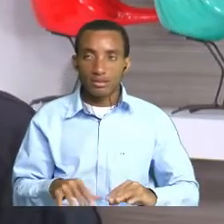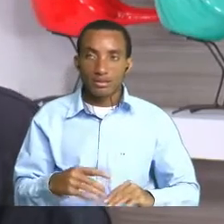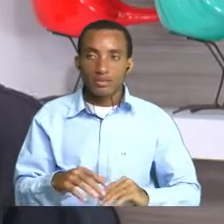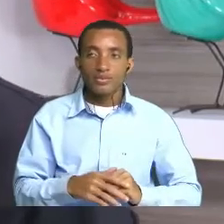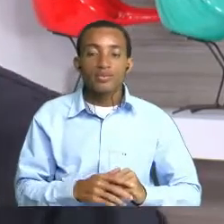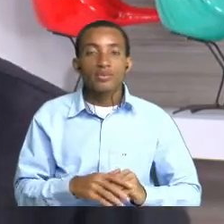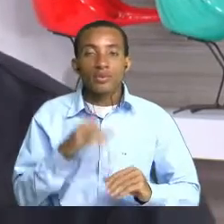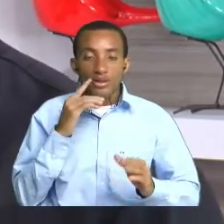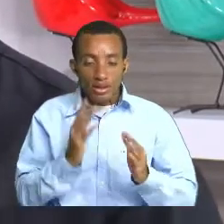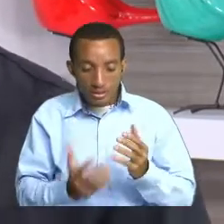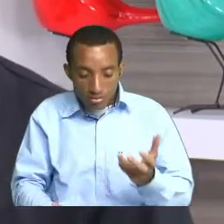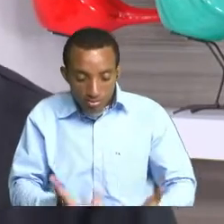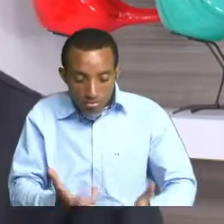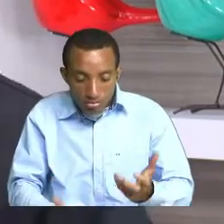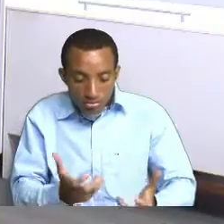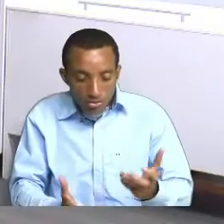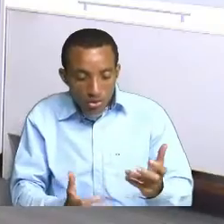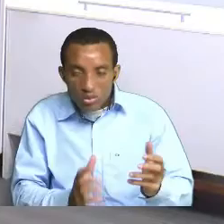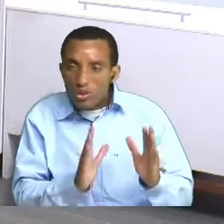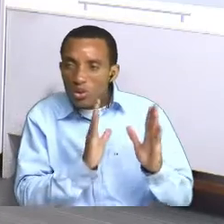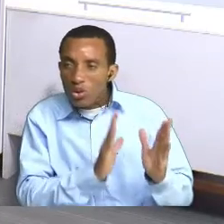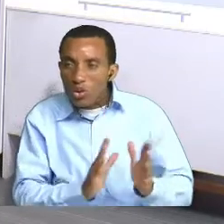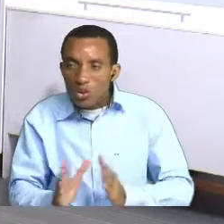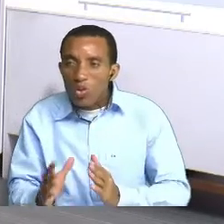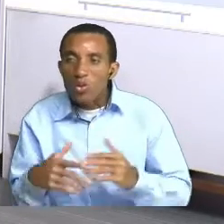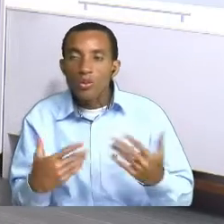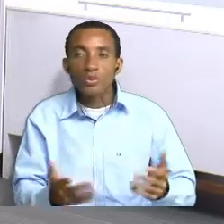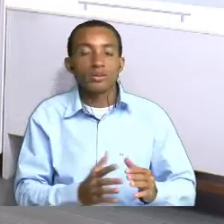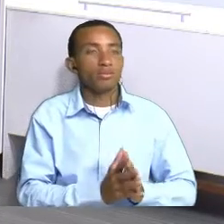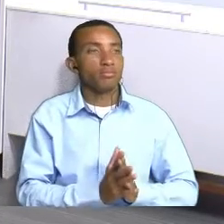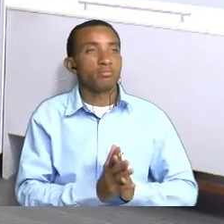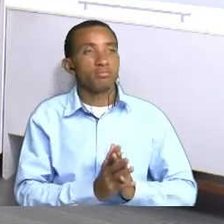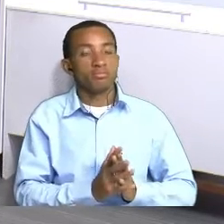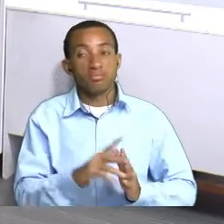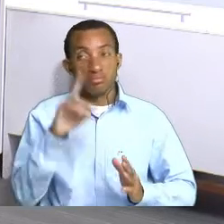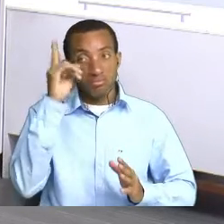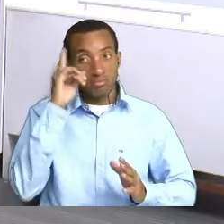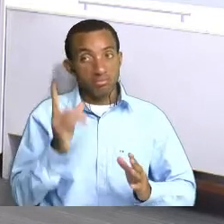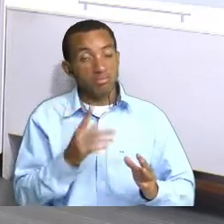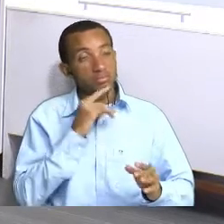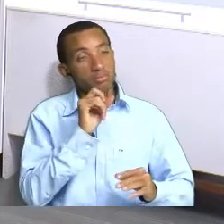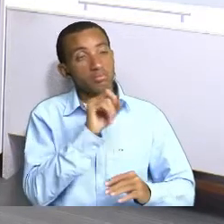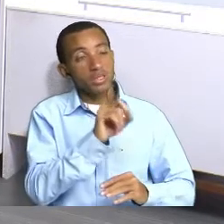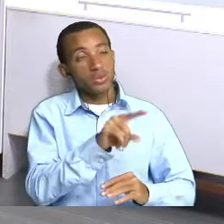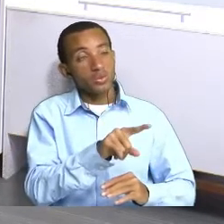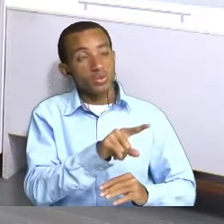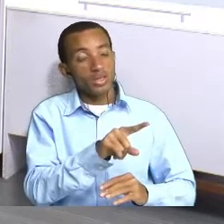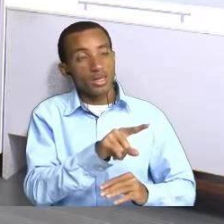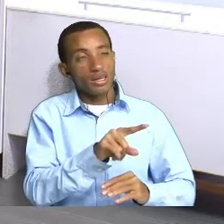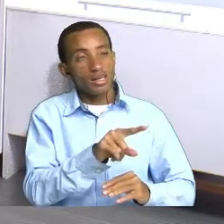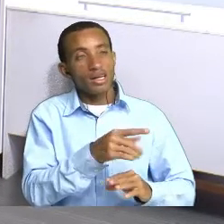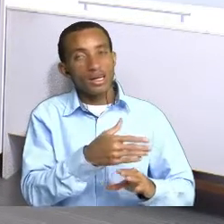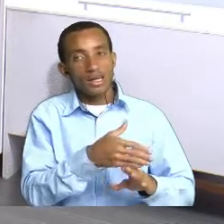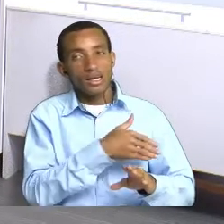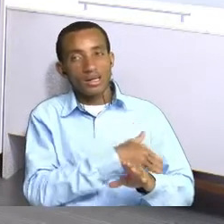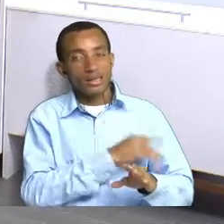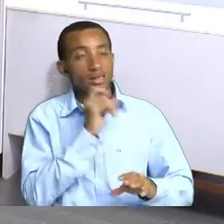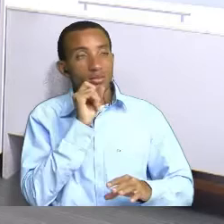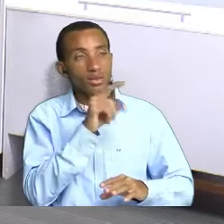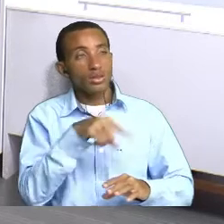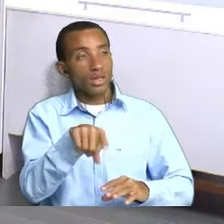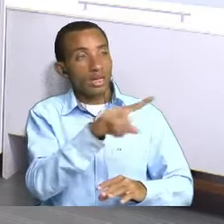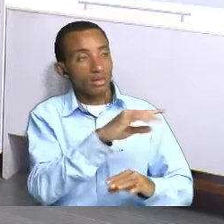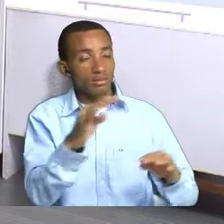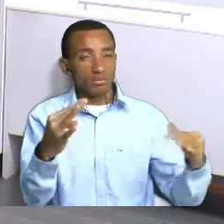súper genial claro que sí y bueno no sé si antes es una pregunta que te tengo que hacer por ahí porque eso le conviene mucho a nuestros